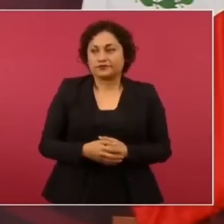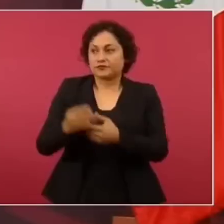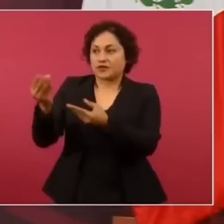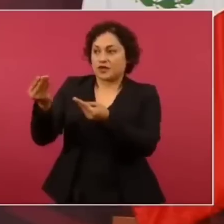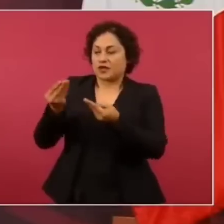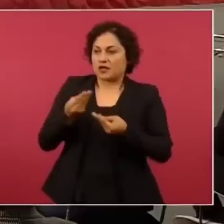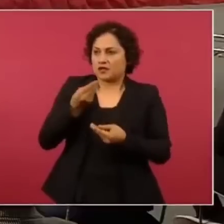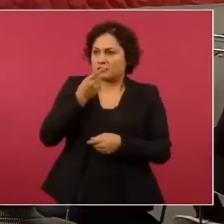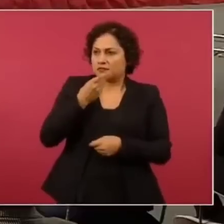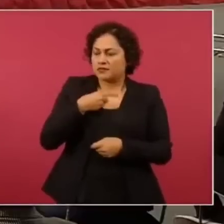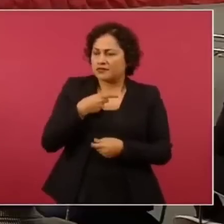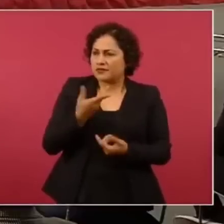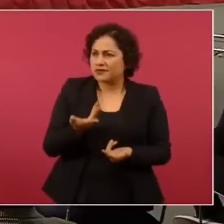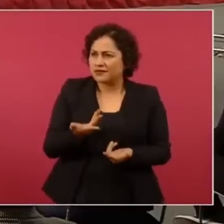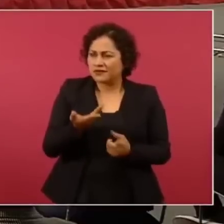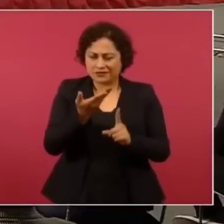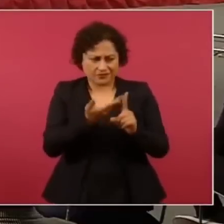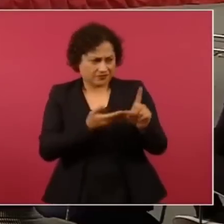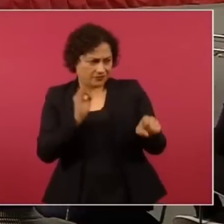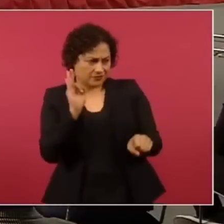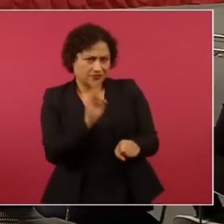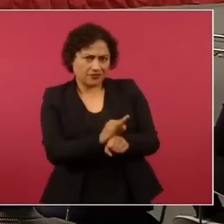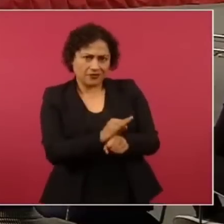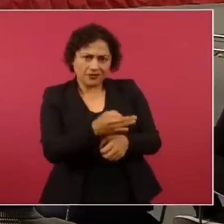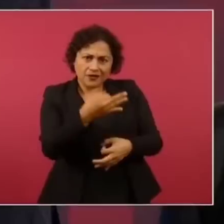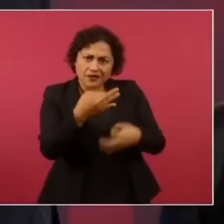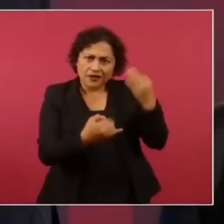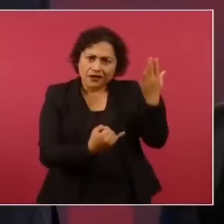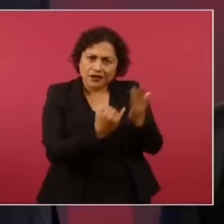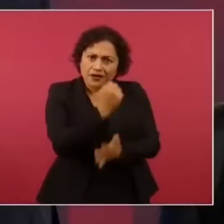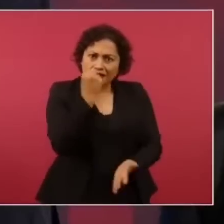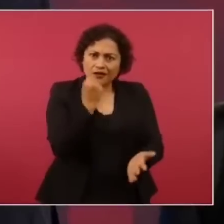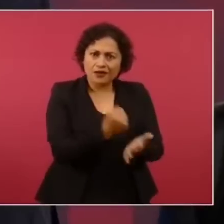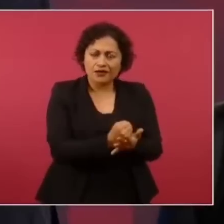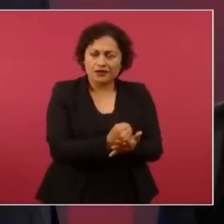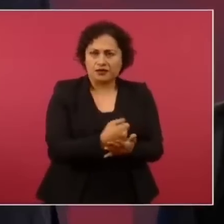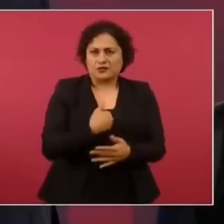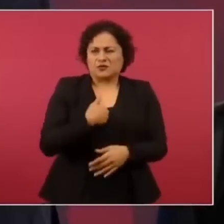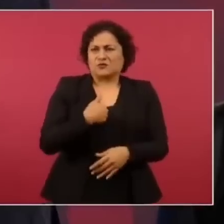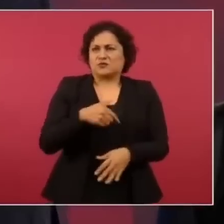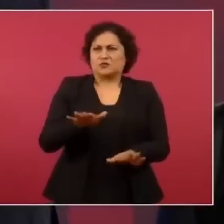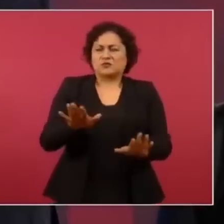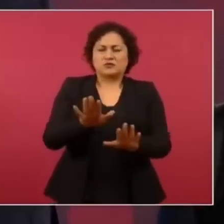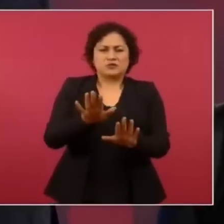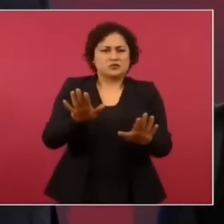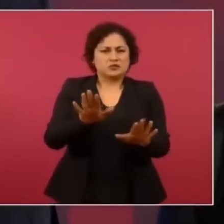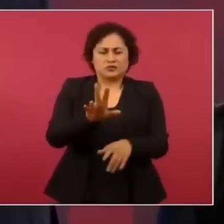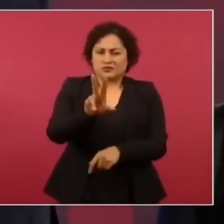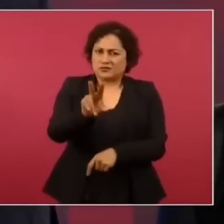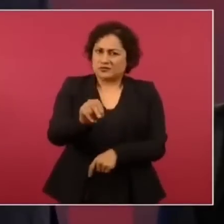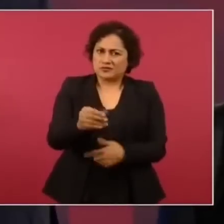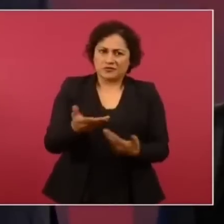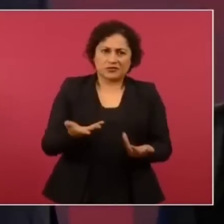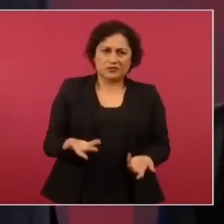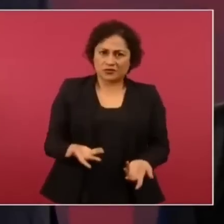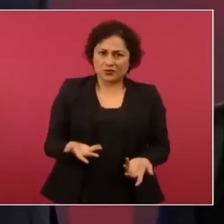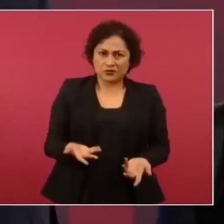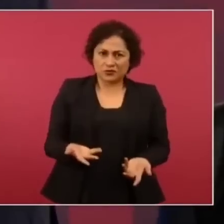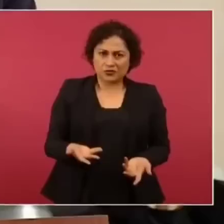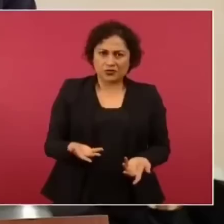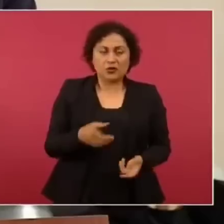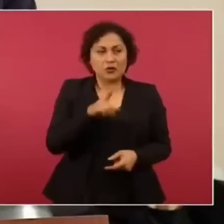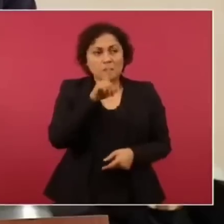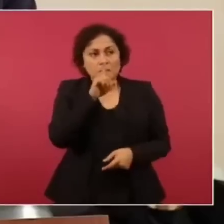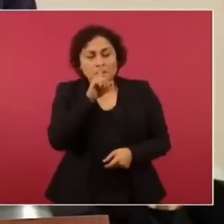amparo a este señor, ayer mismo le hablé, le digo, esto no puede